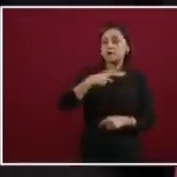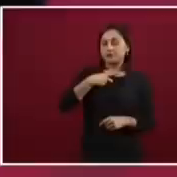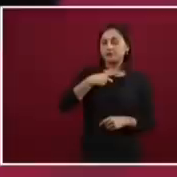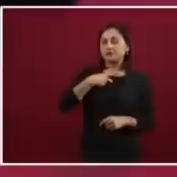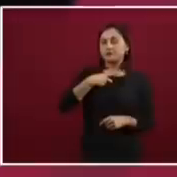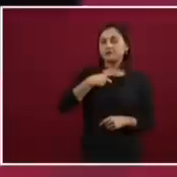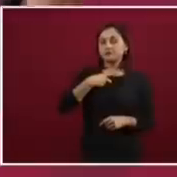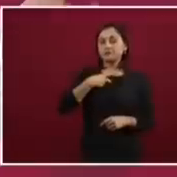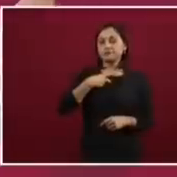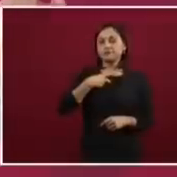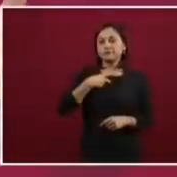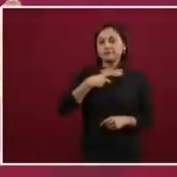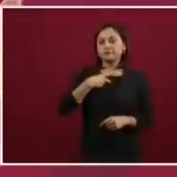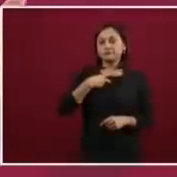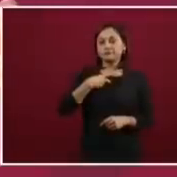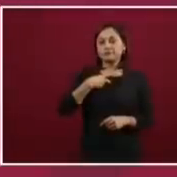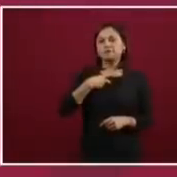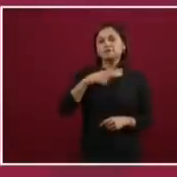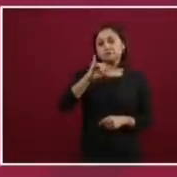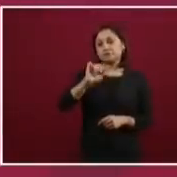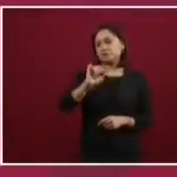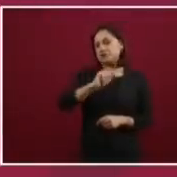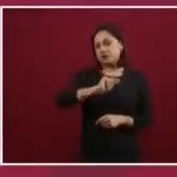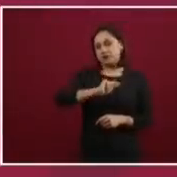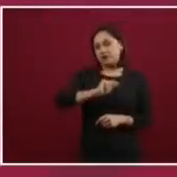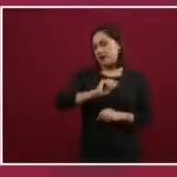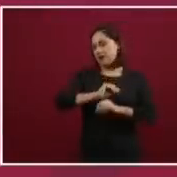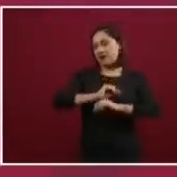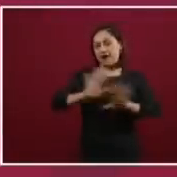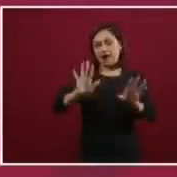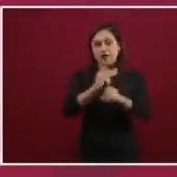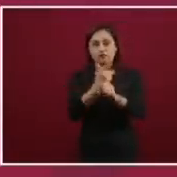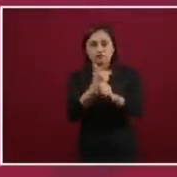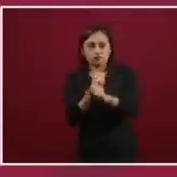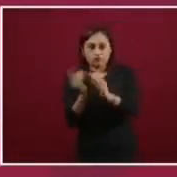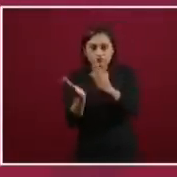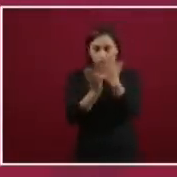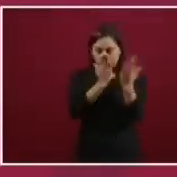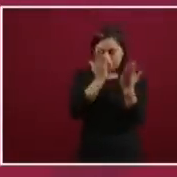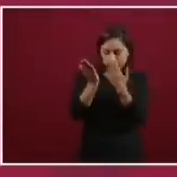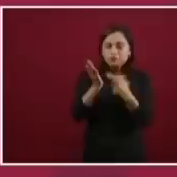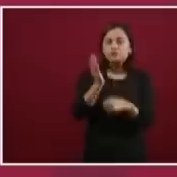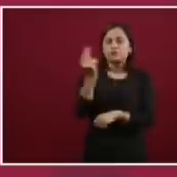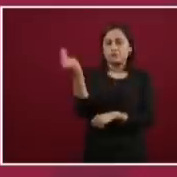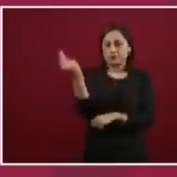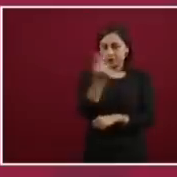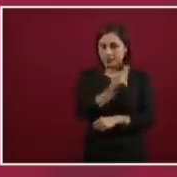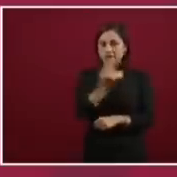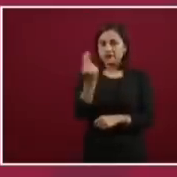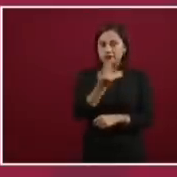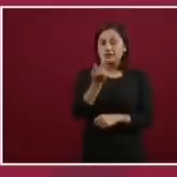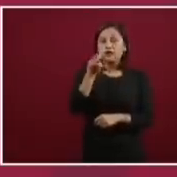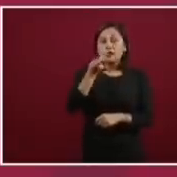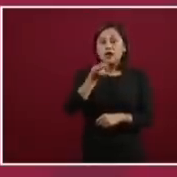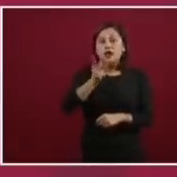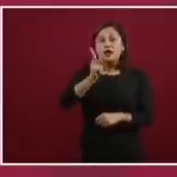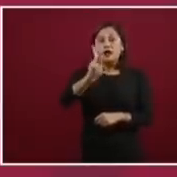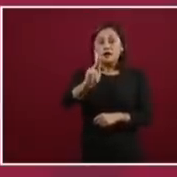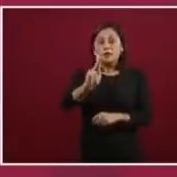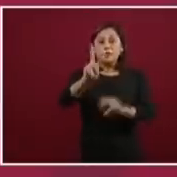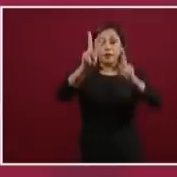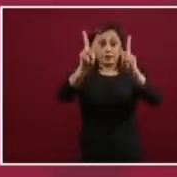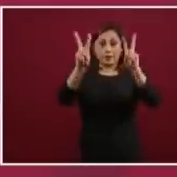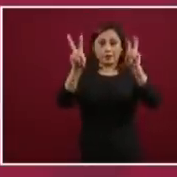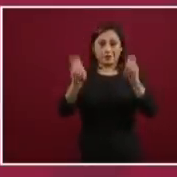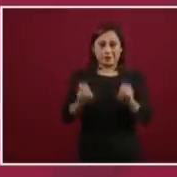necesita de la profesión pero en el caso de la información y la